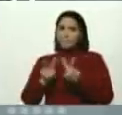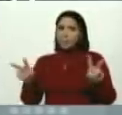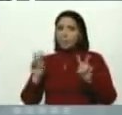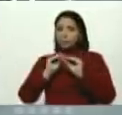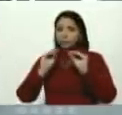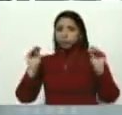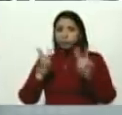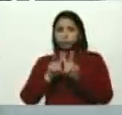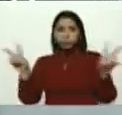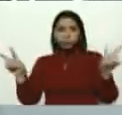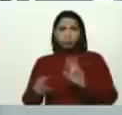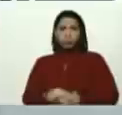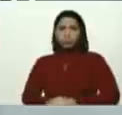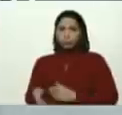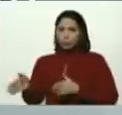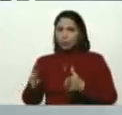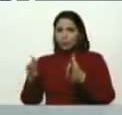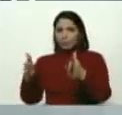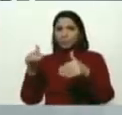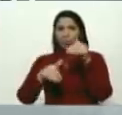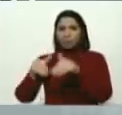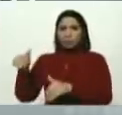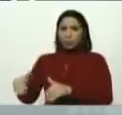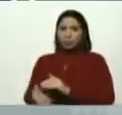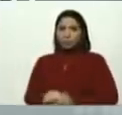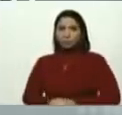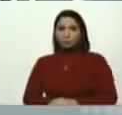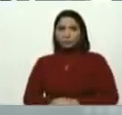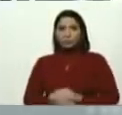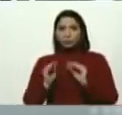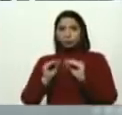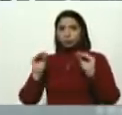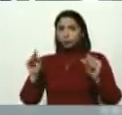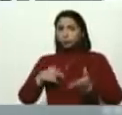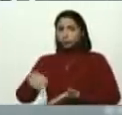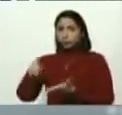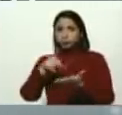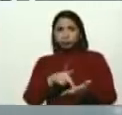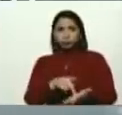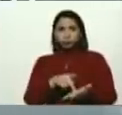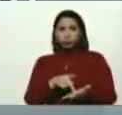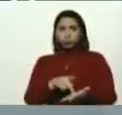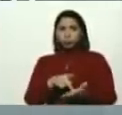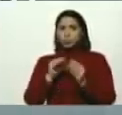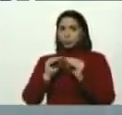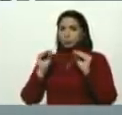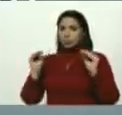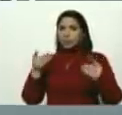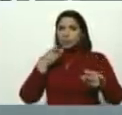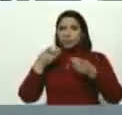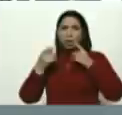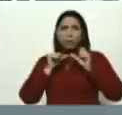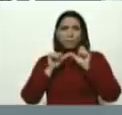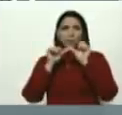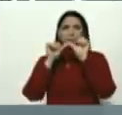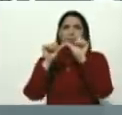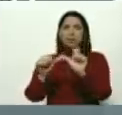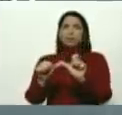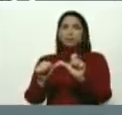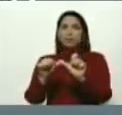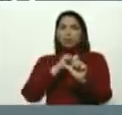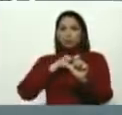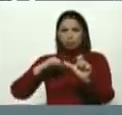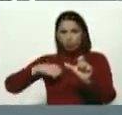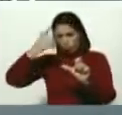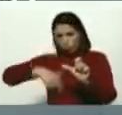la paz, llamo al camino electoral, llamo a la participación, llamo al diálogo permanente, soy hombre